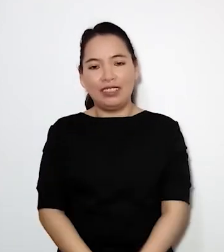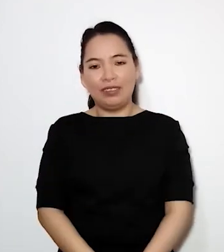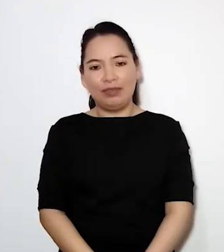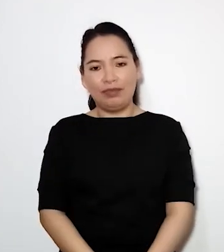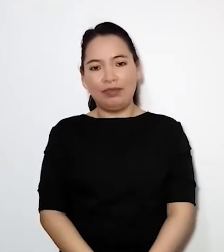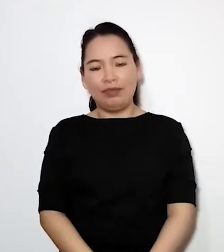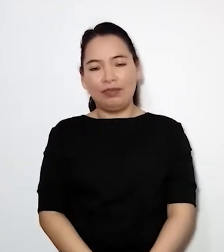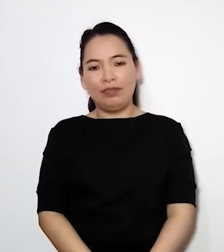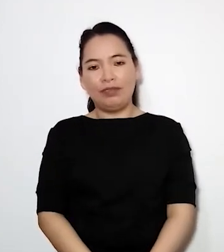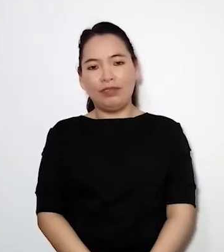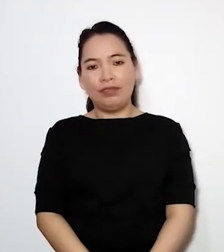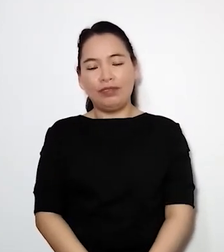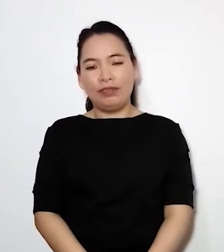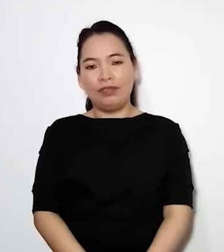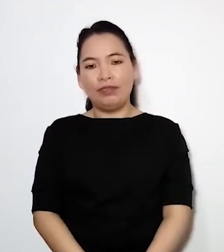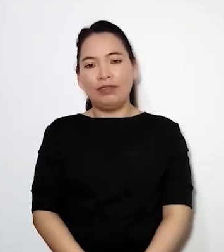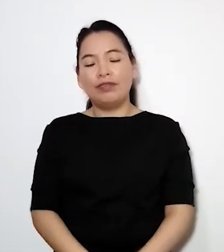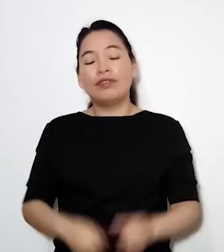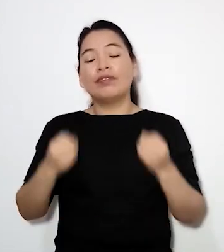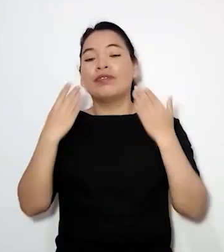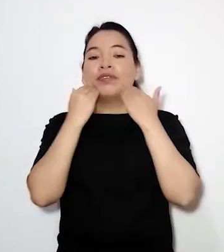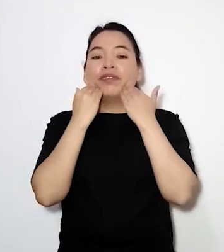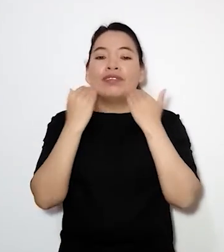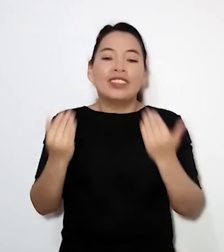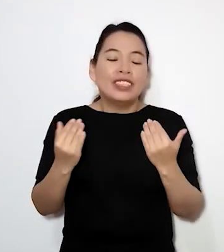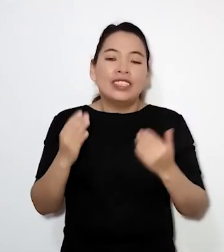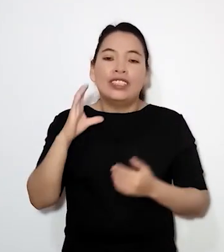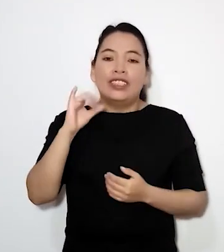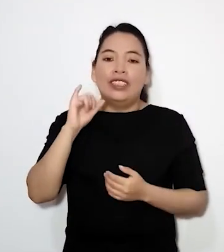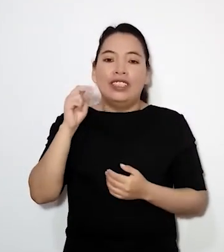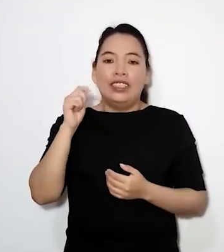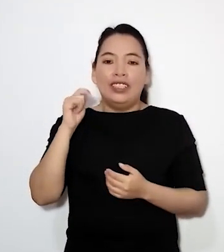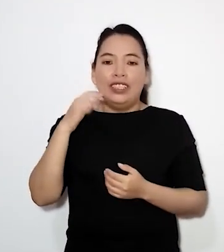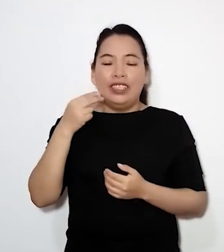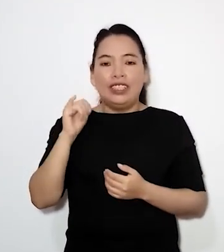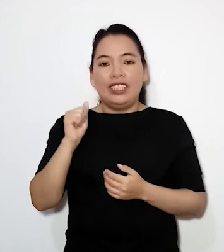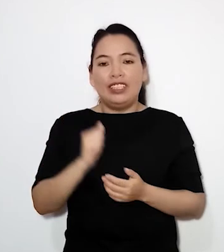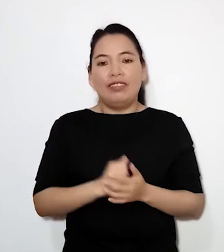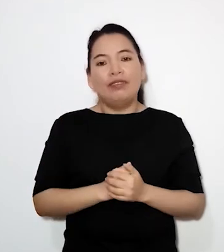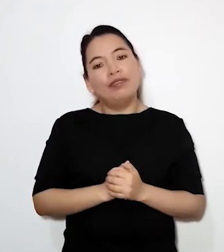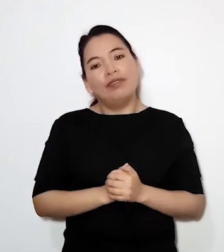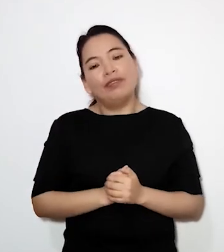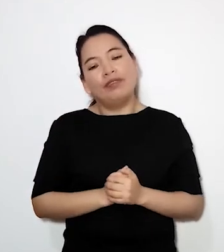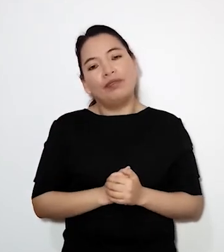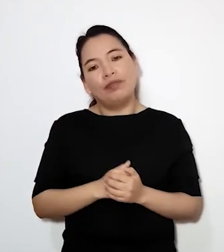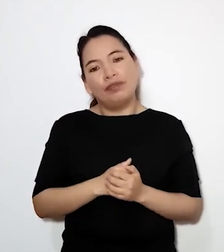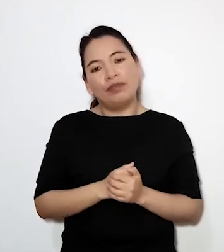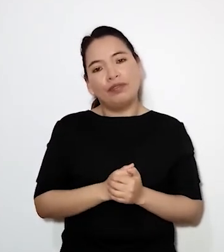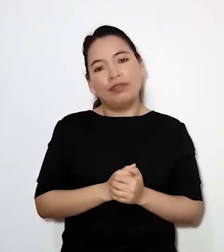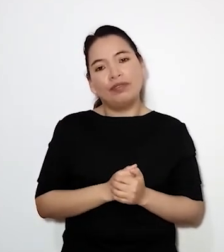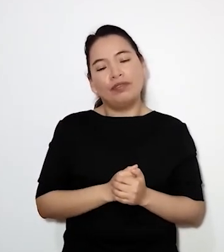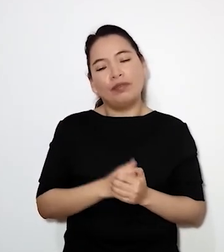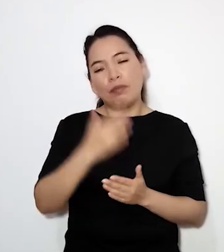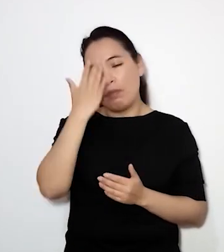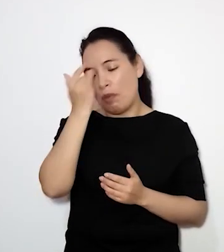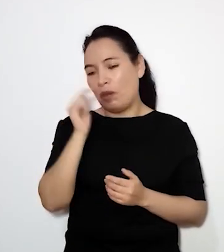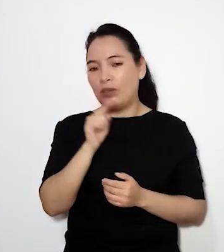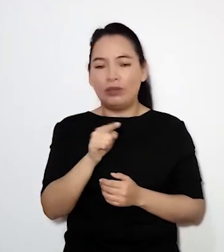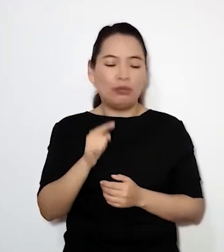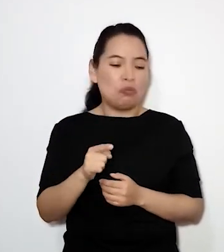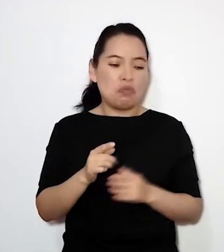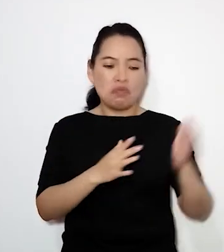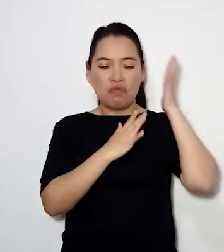Muchísimas gracias, Cintia Brizuela, por tu brillante exposición. Y creo que además nos